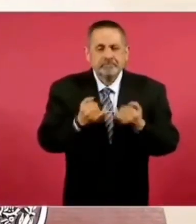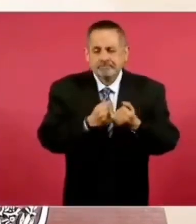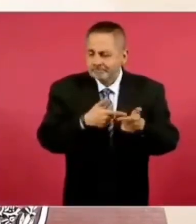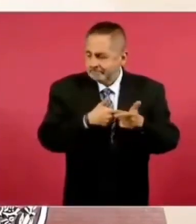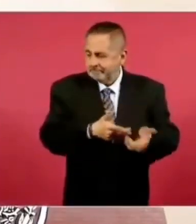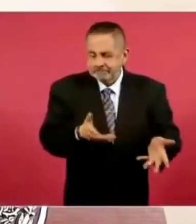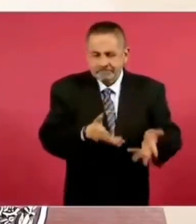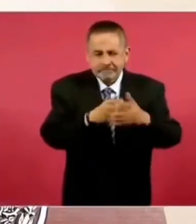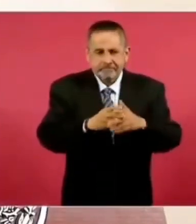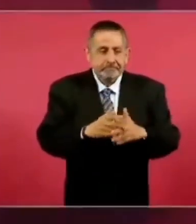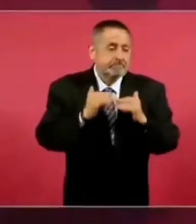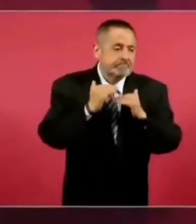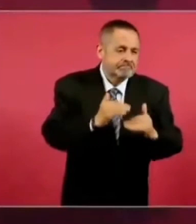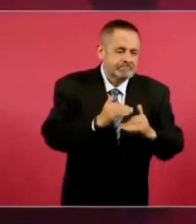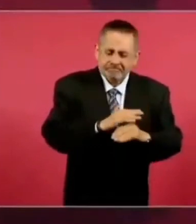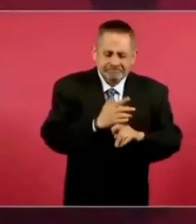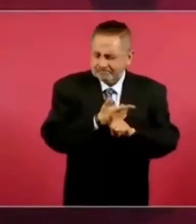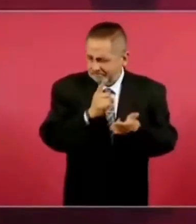sin límite de nada.